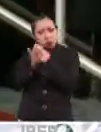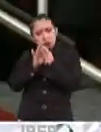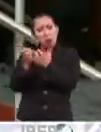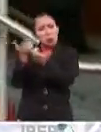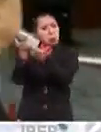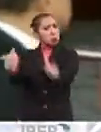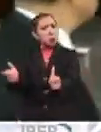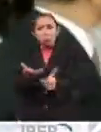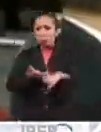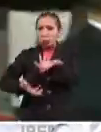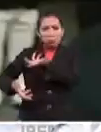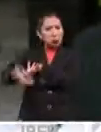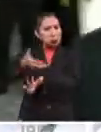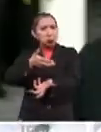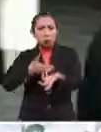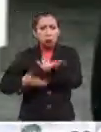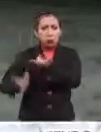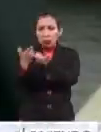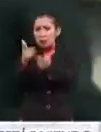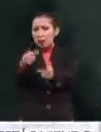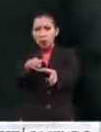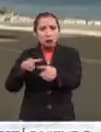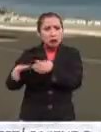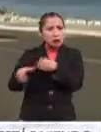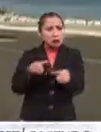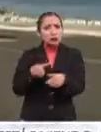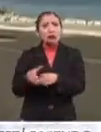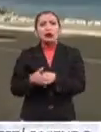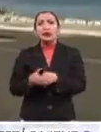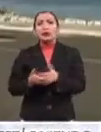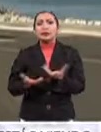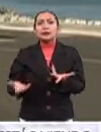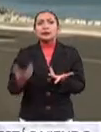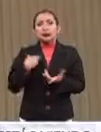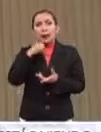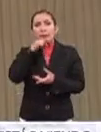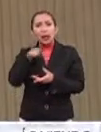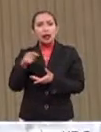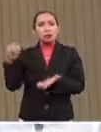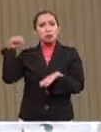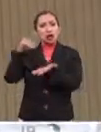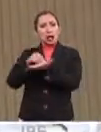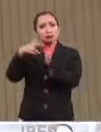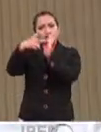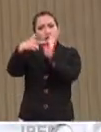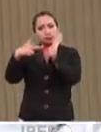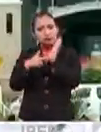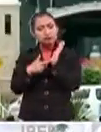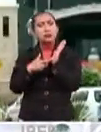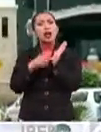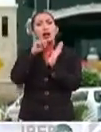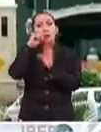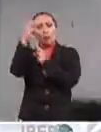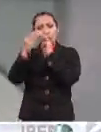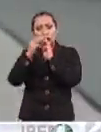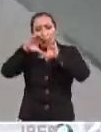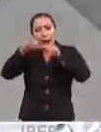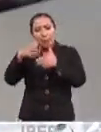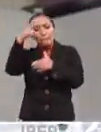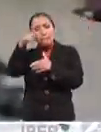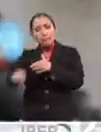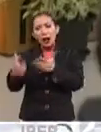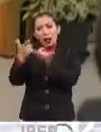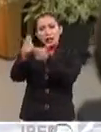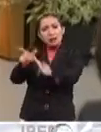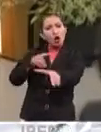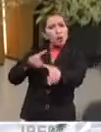una apertura del libre comercio, establecer reglas también globales para este